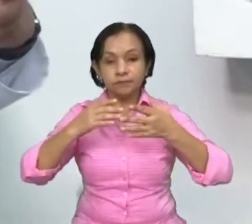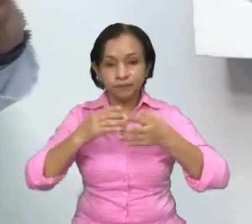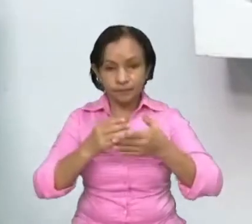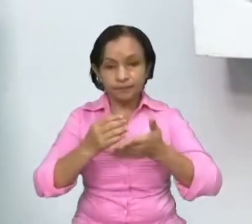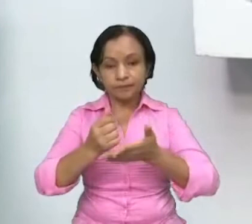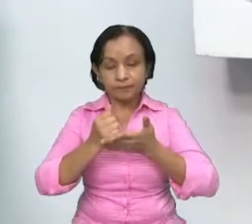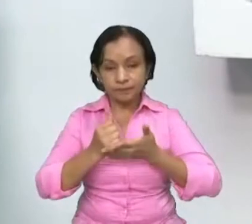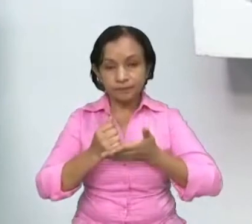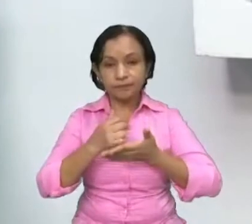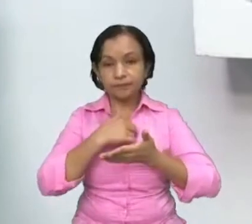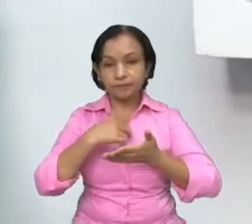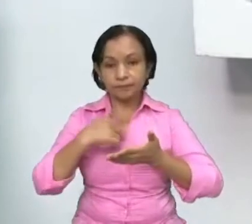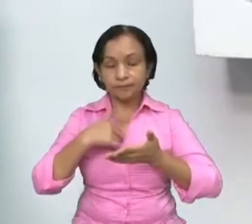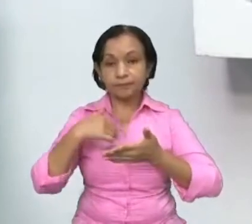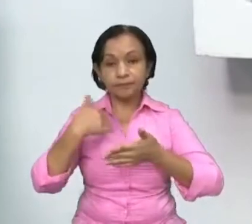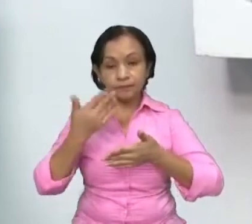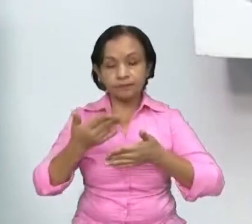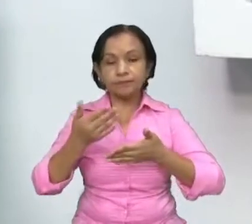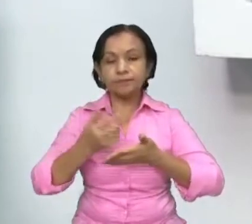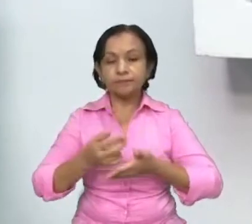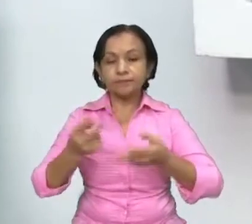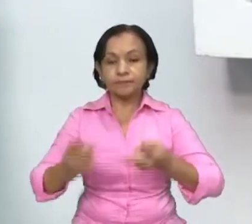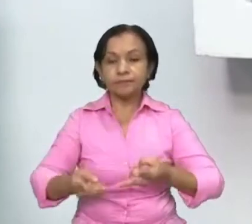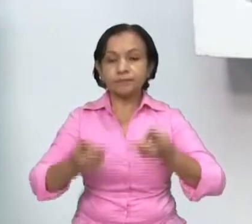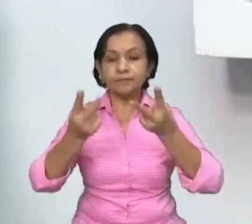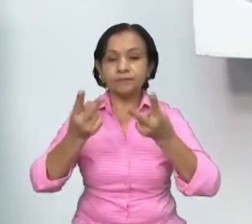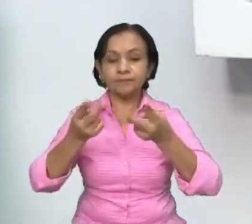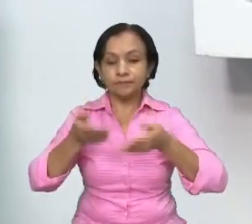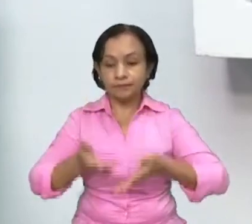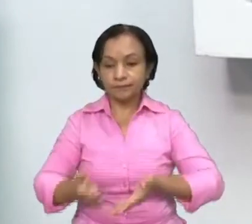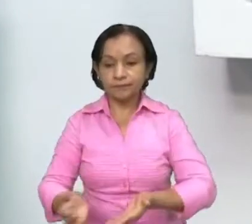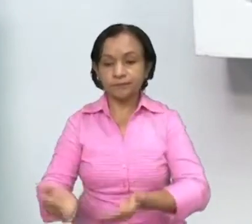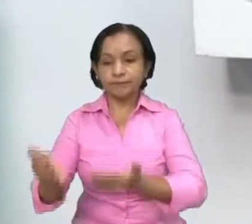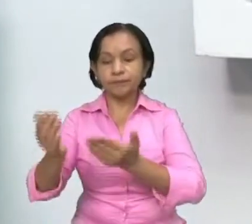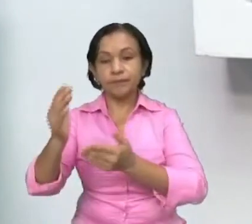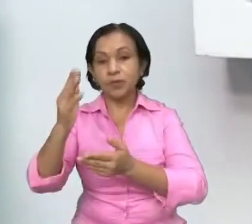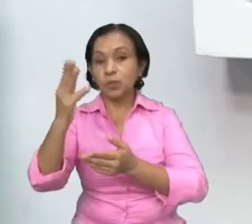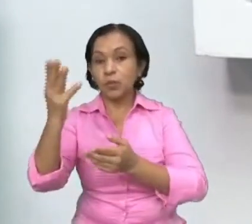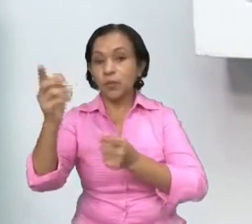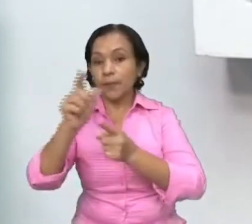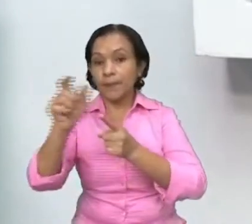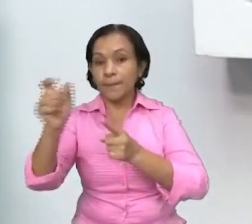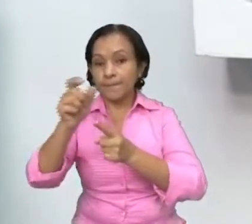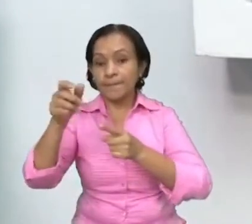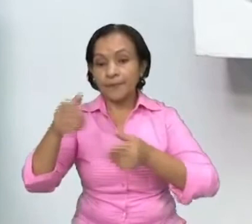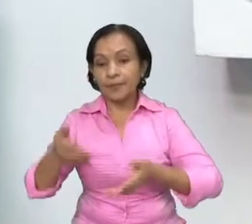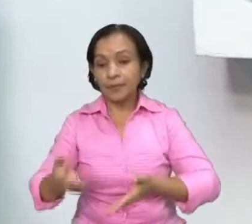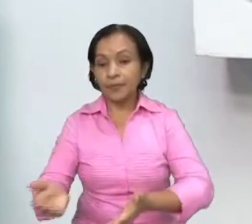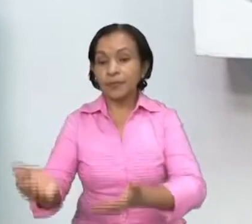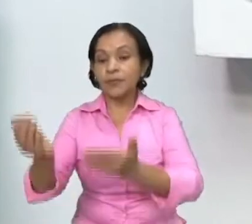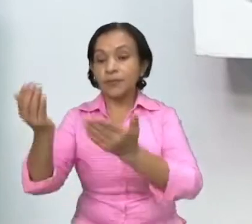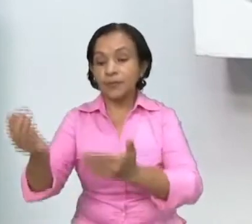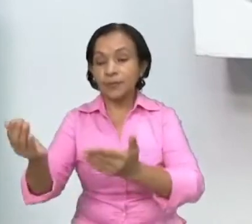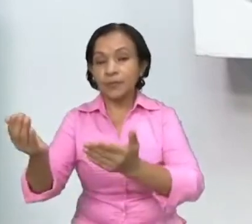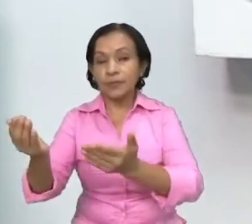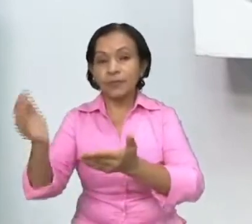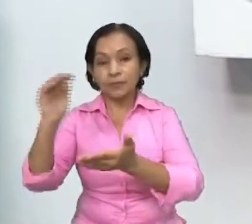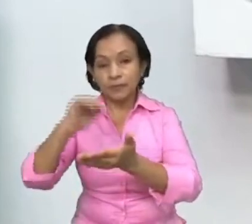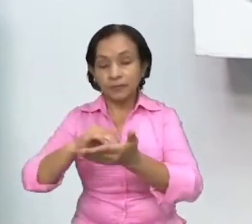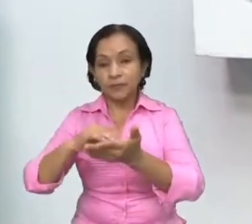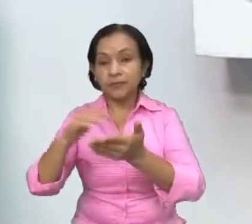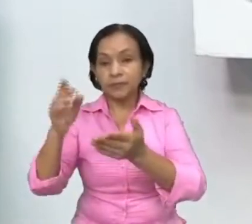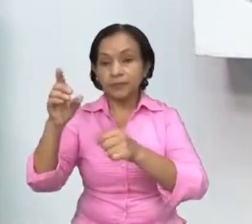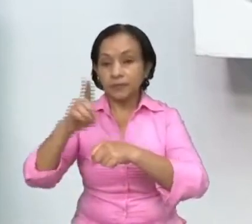expanda. Por tal razón le da sobrevida o posibilidad que el bebé alcance los 9 meses y al momento del nacimiento, con